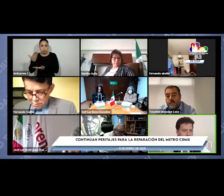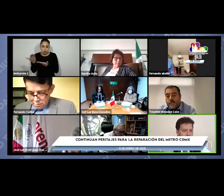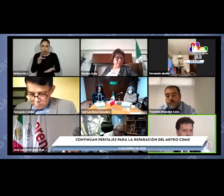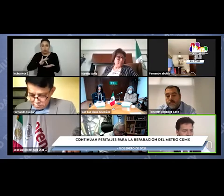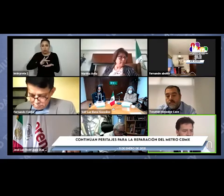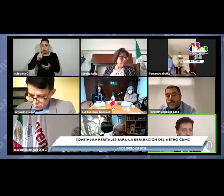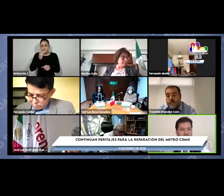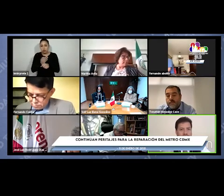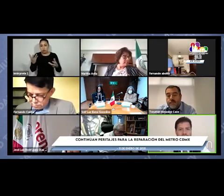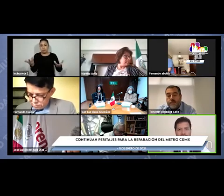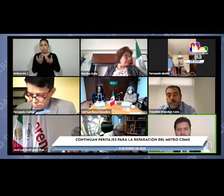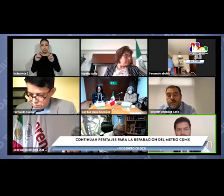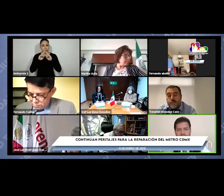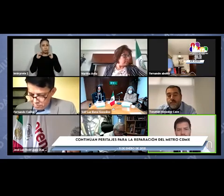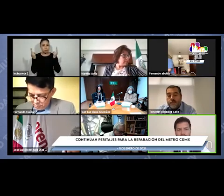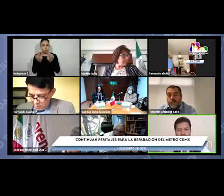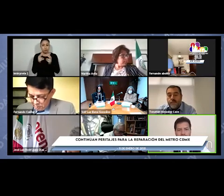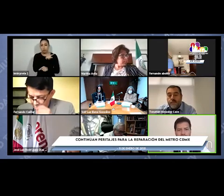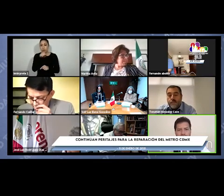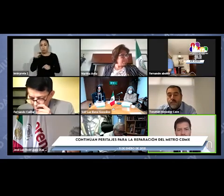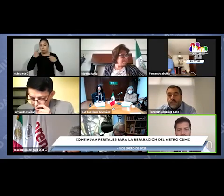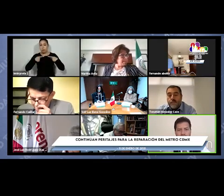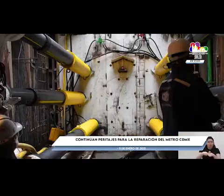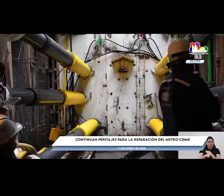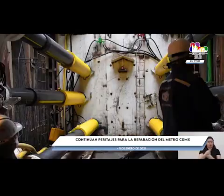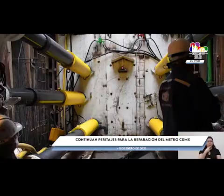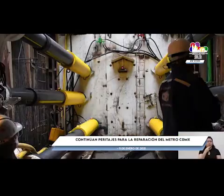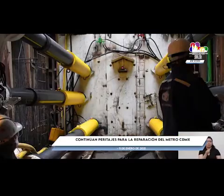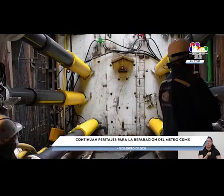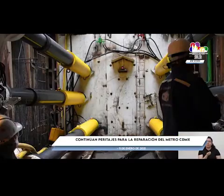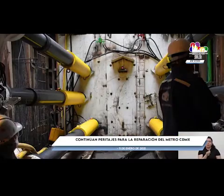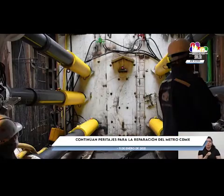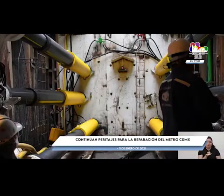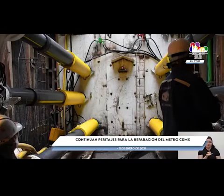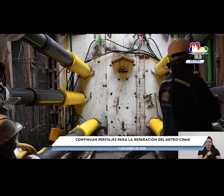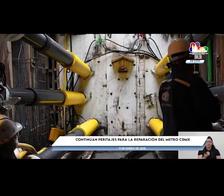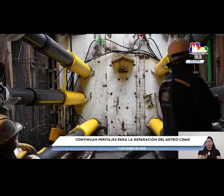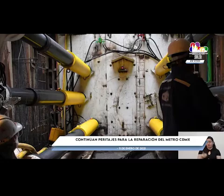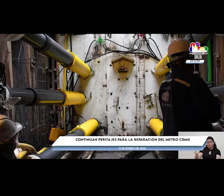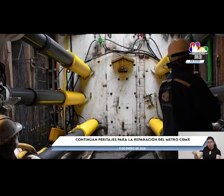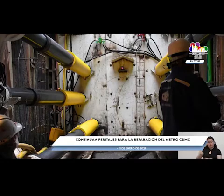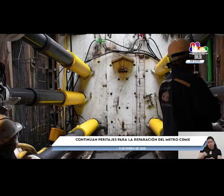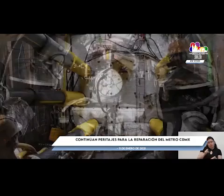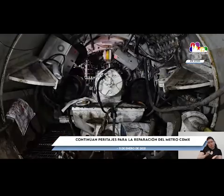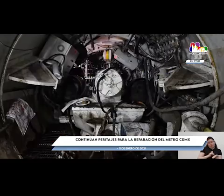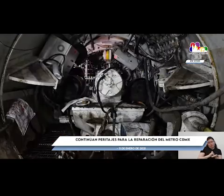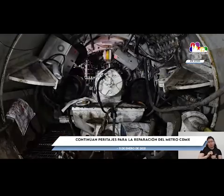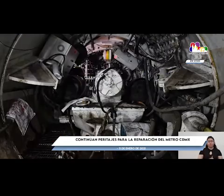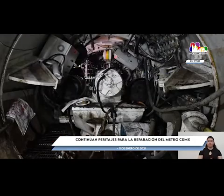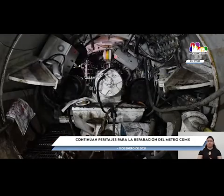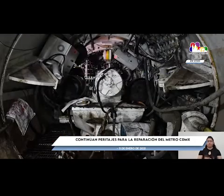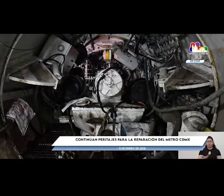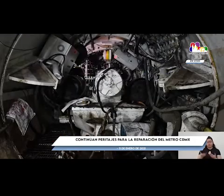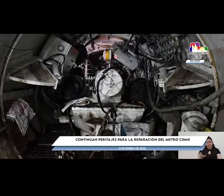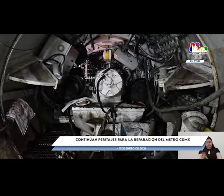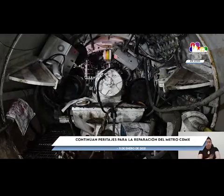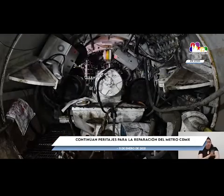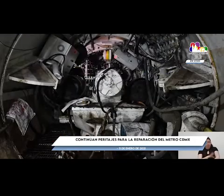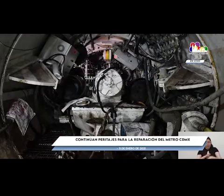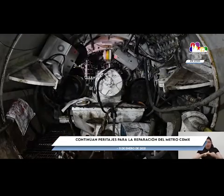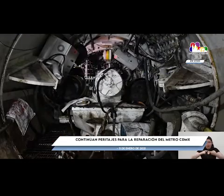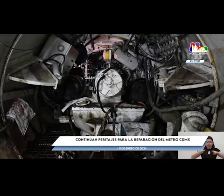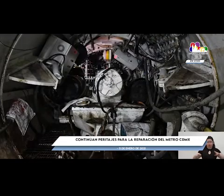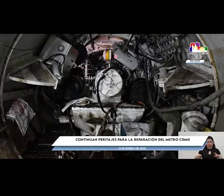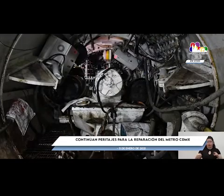planes y proyectos para mejorar el sistema de transporte colectivo-metro por su parte la mandataria capitalina precisó que habrá tres peritajes dentro de las